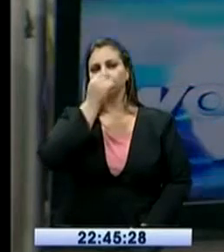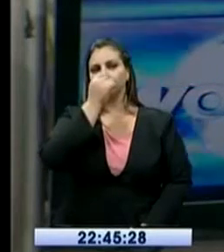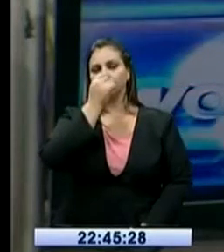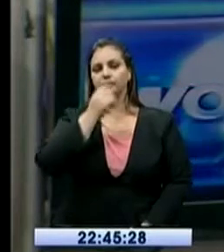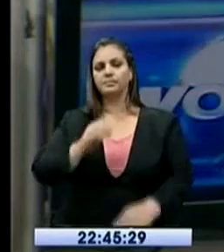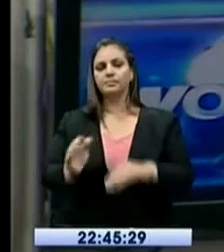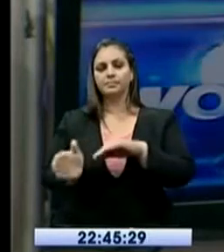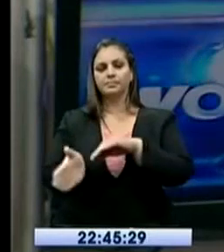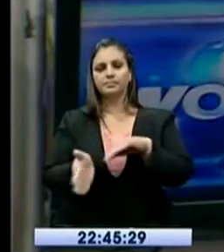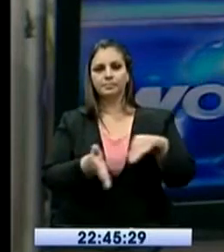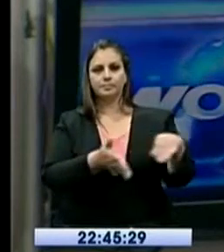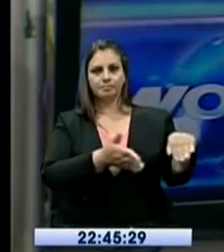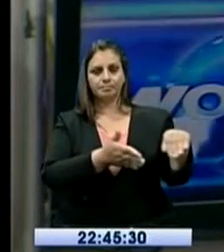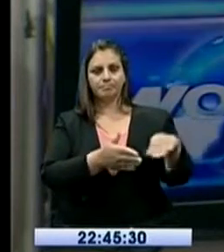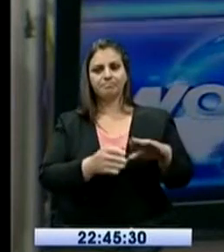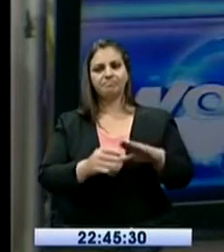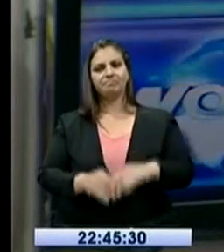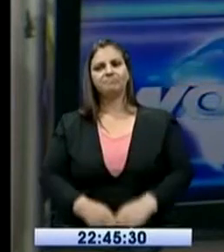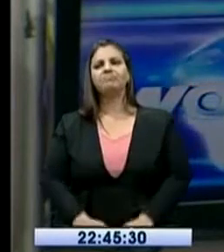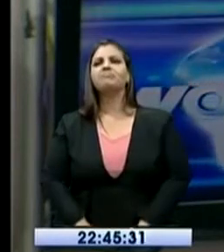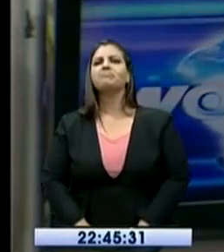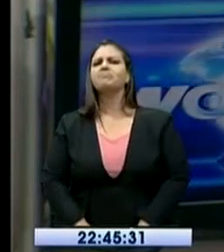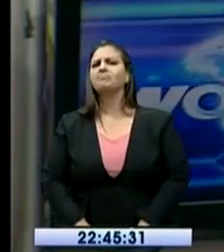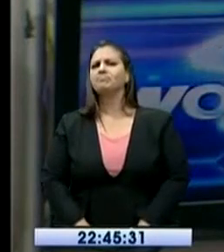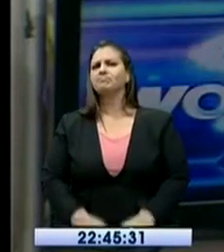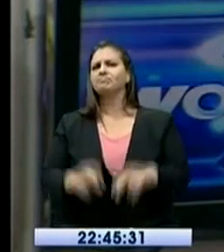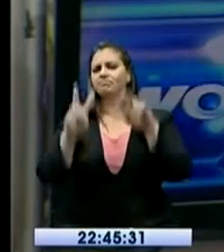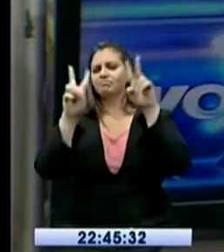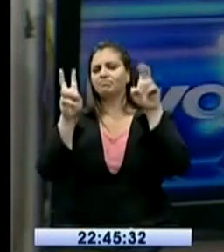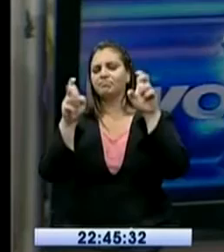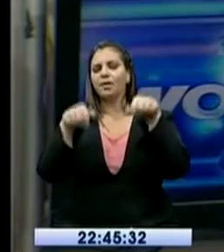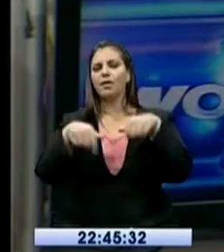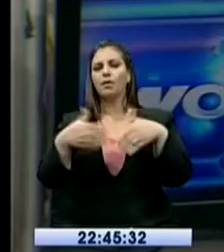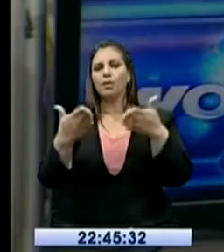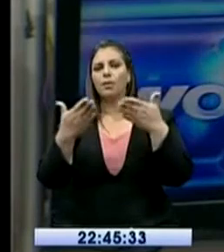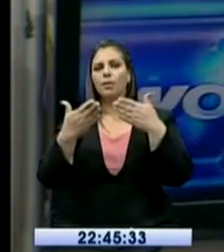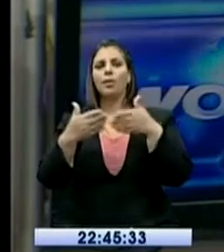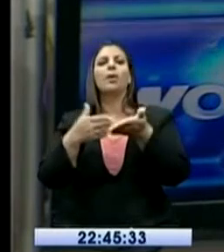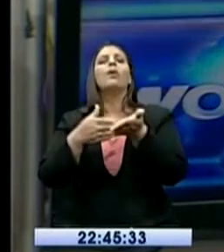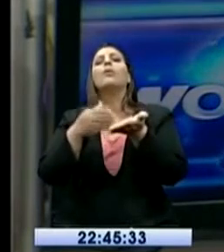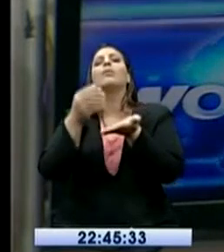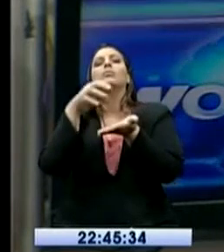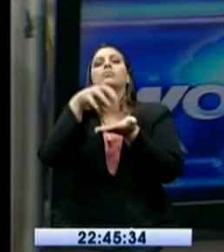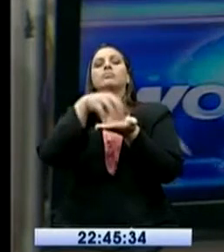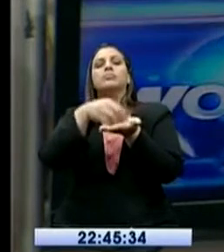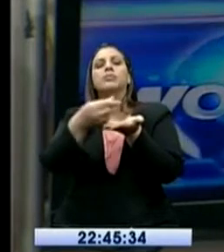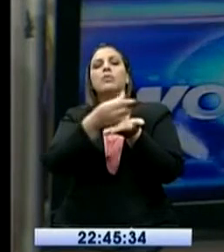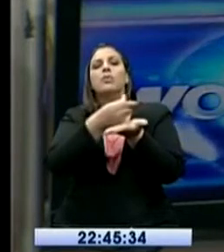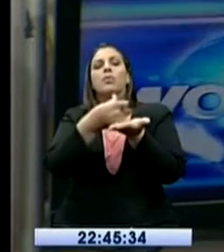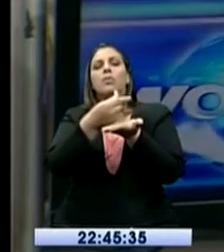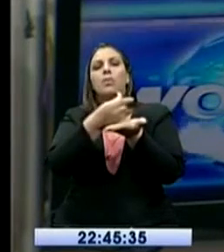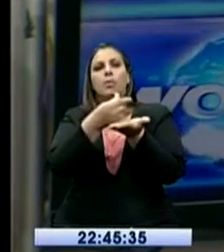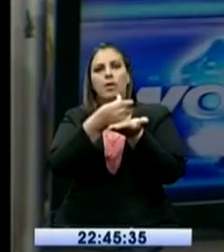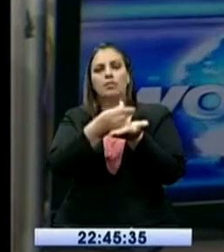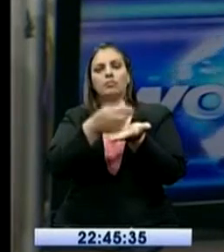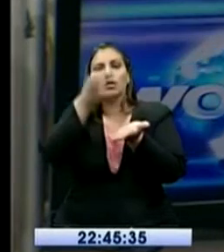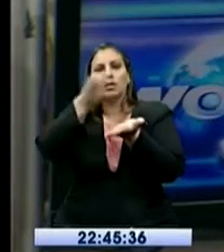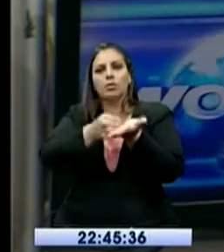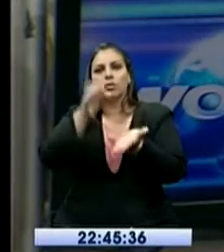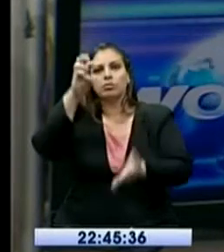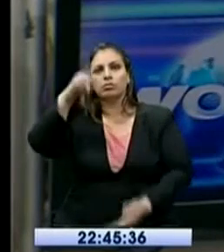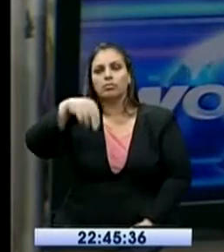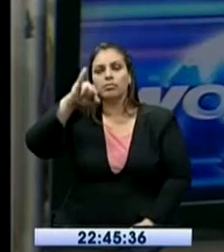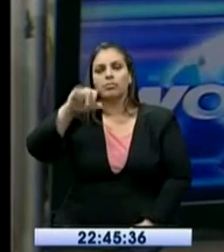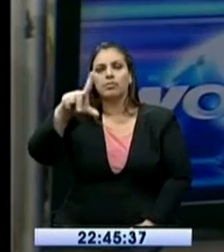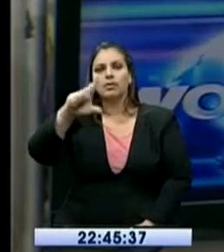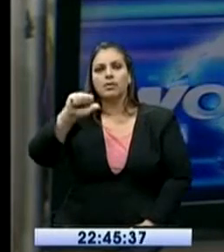Cambiando de tema, una aparente violación ocurrió en un motel ubicado en el Cantón Milagro, provincia del Guayas. El fiscal del caso calificó